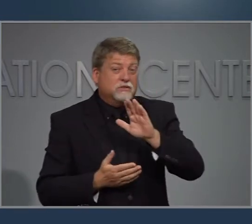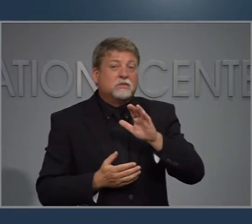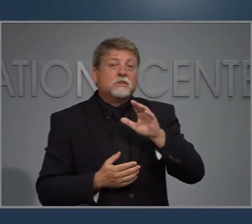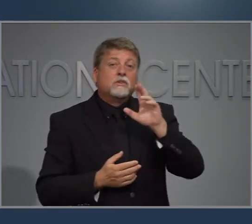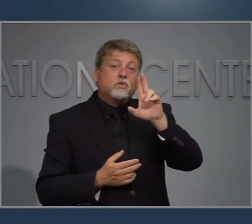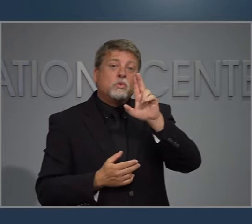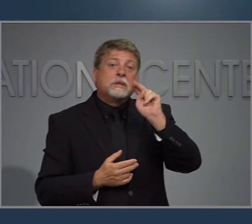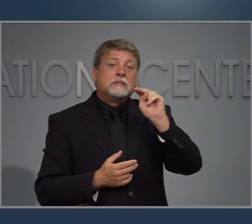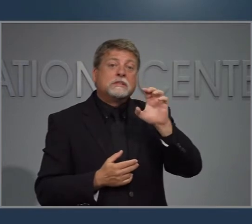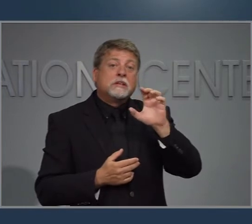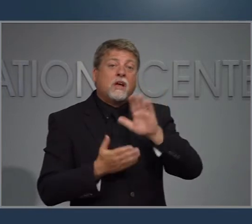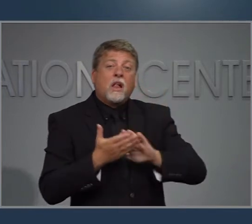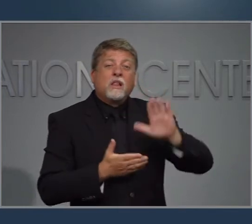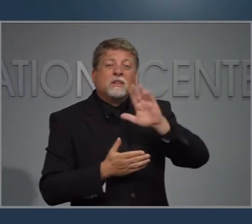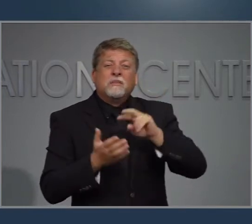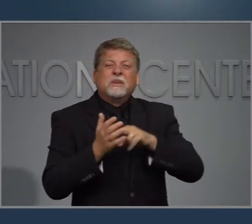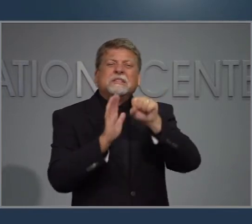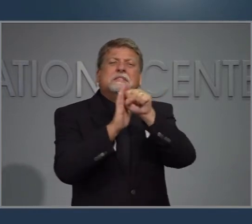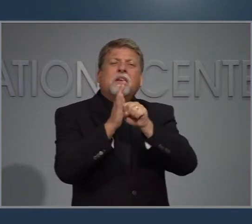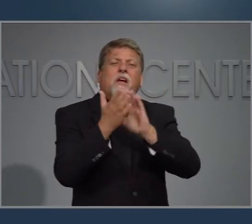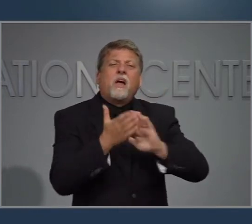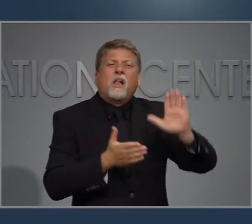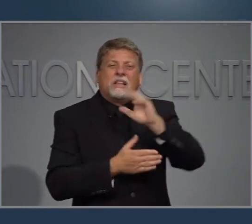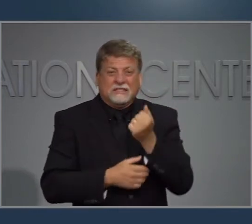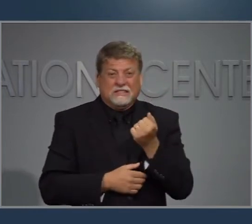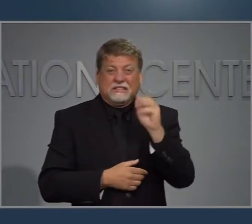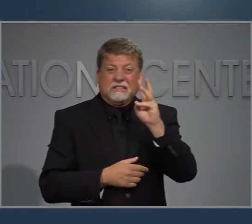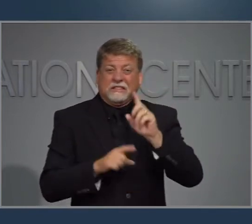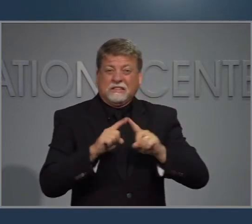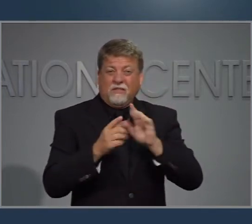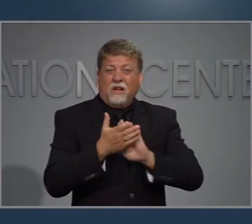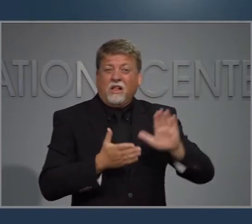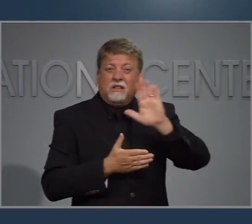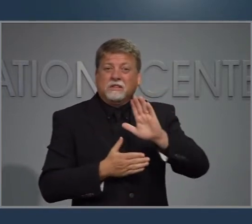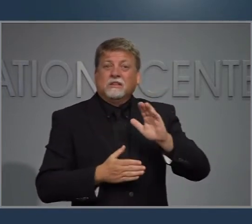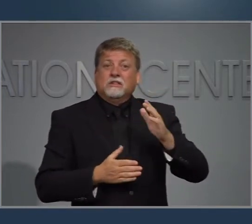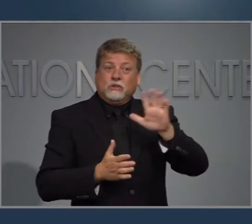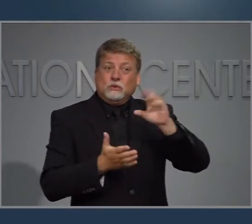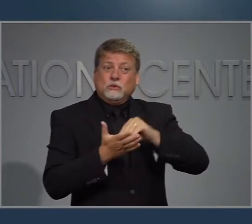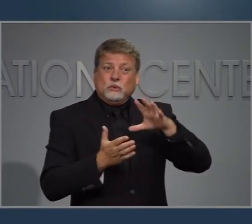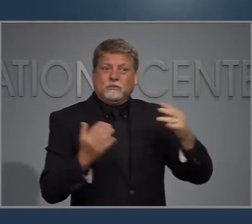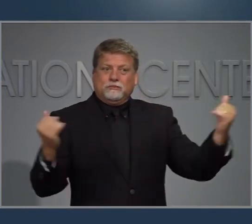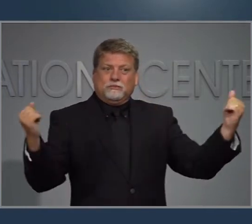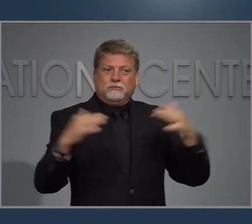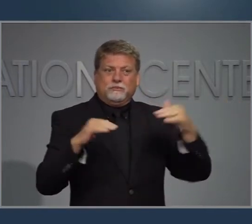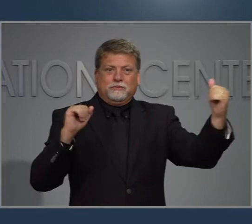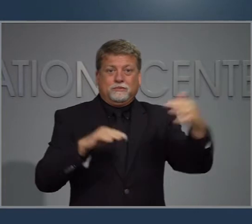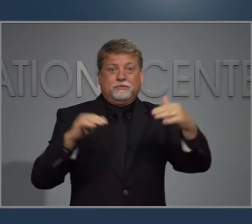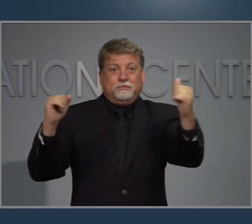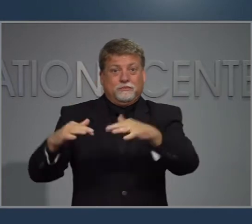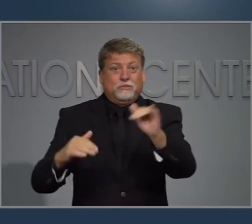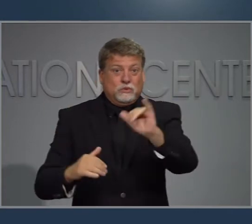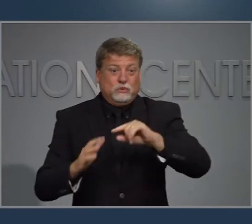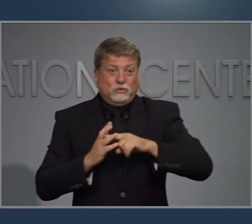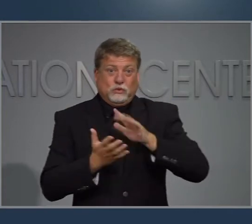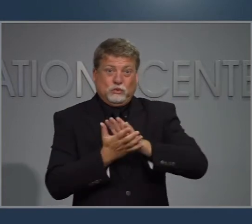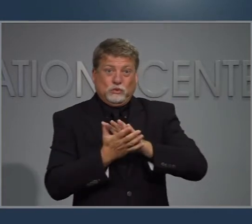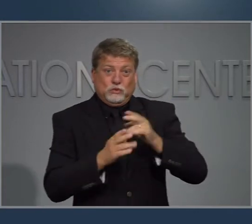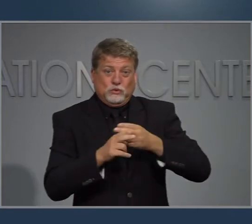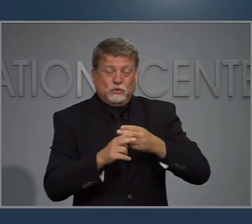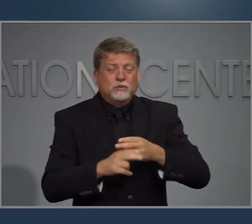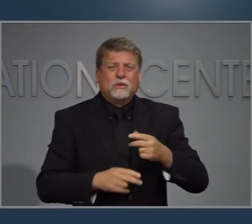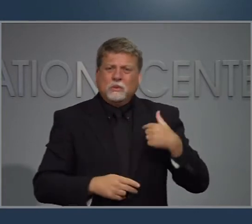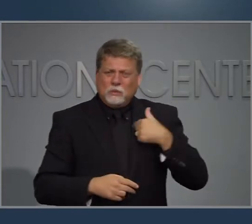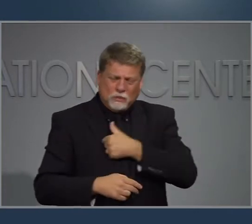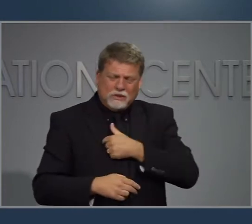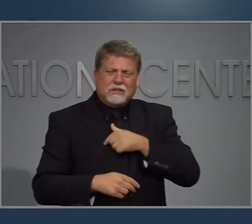educación superior, incluyendo las 16 universidades del sistema de UNC, están dándole la bienvenida